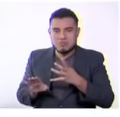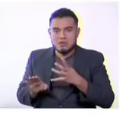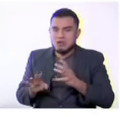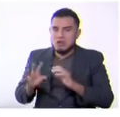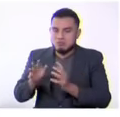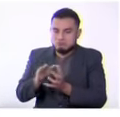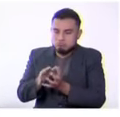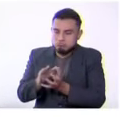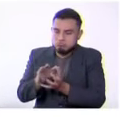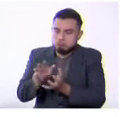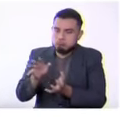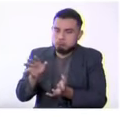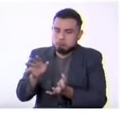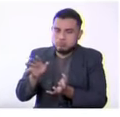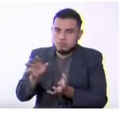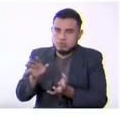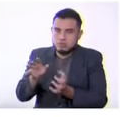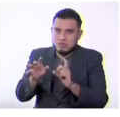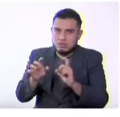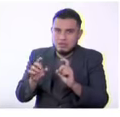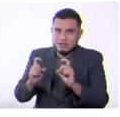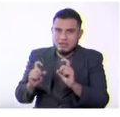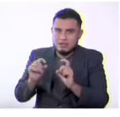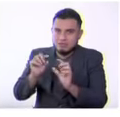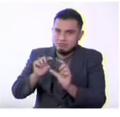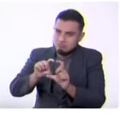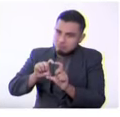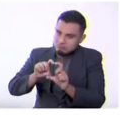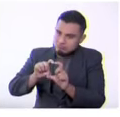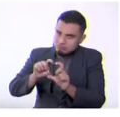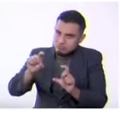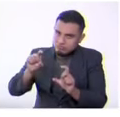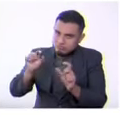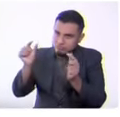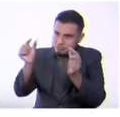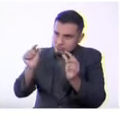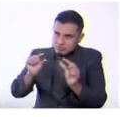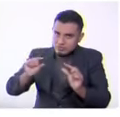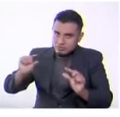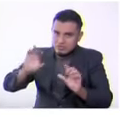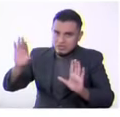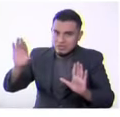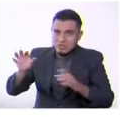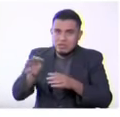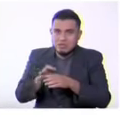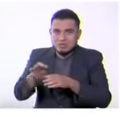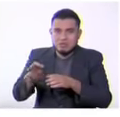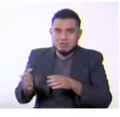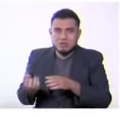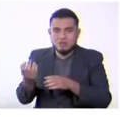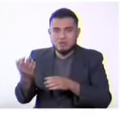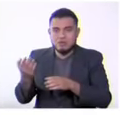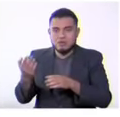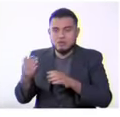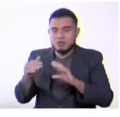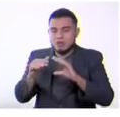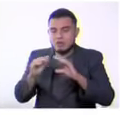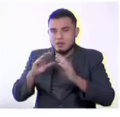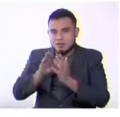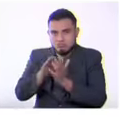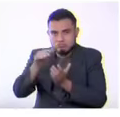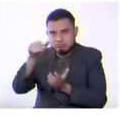migración de las cromátidas individuales, cada una en células nuevas. El surco de división